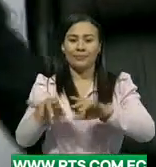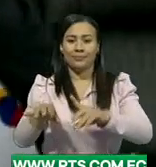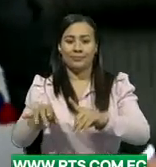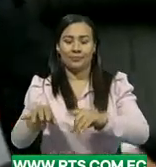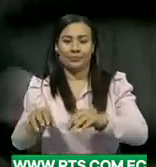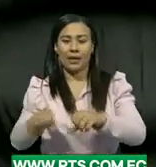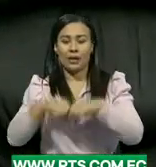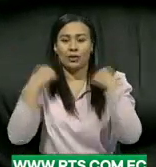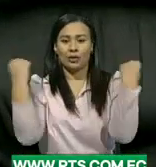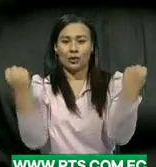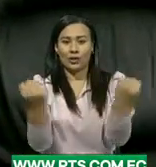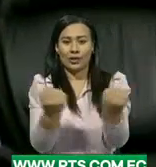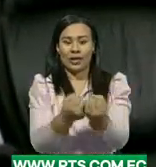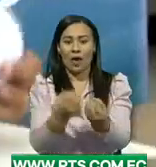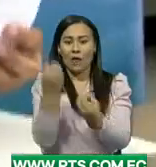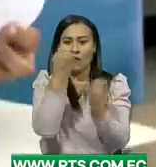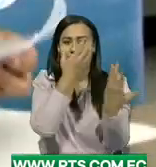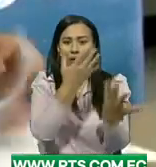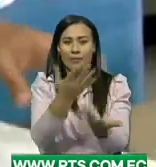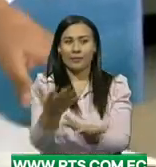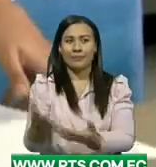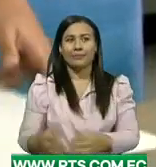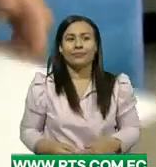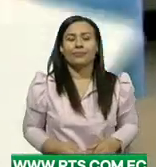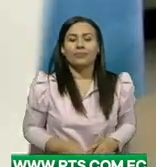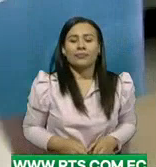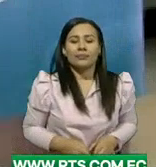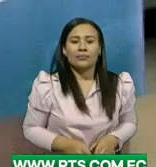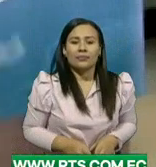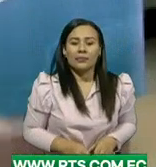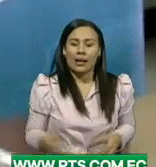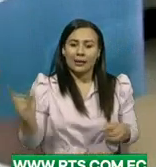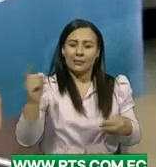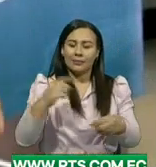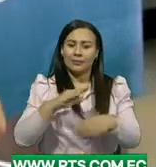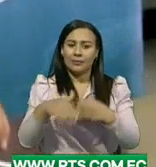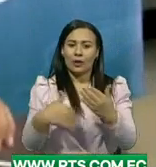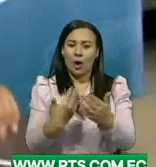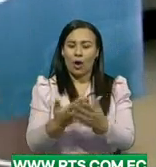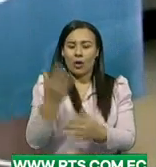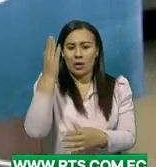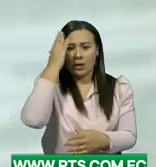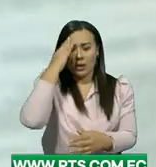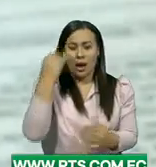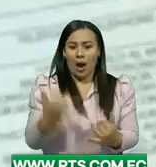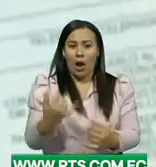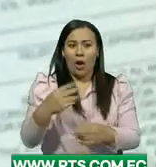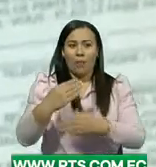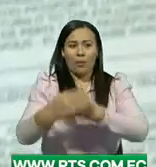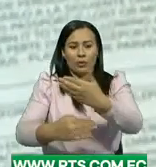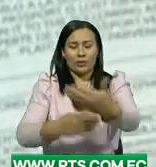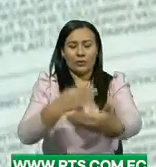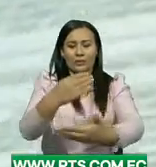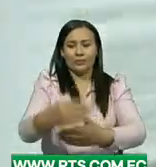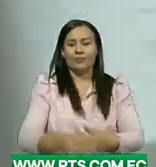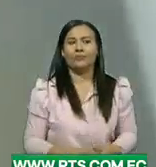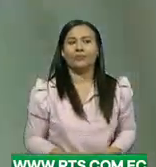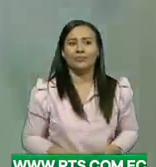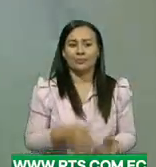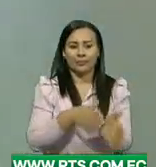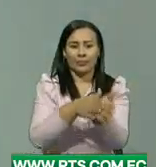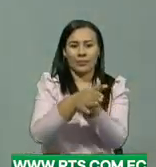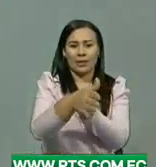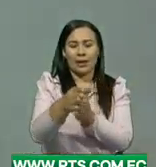la Sociedad Civil de la Información, así como del Registro Civil, dieron a conocer que han iniciado con el proceso de emisión